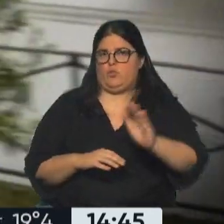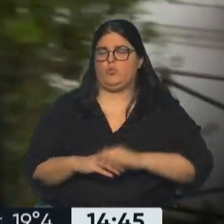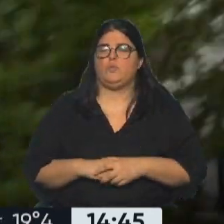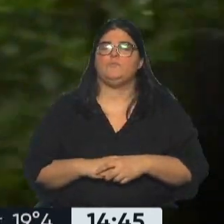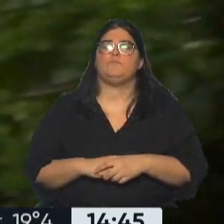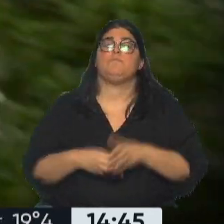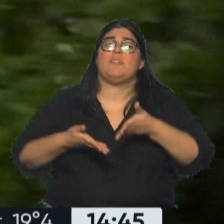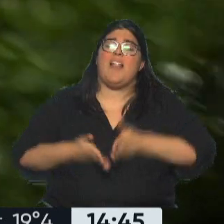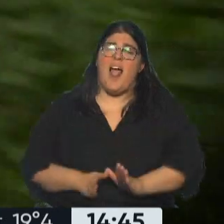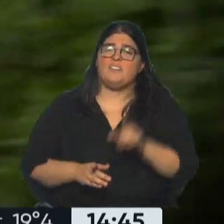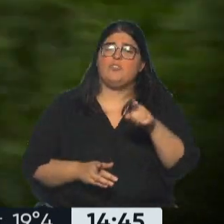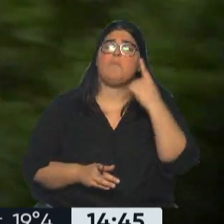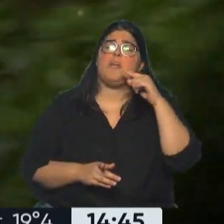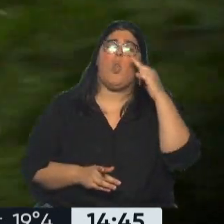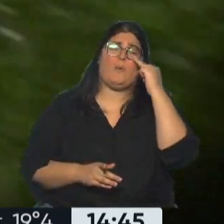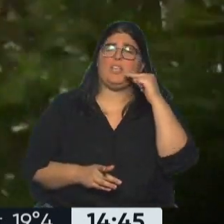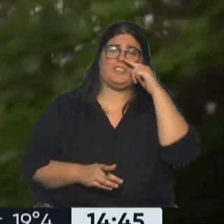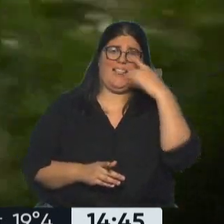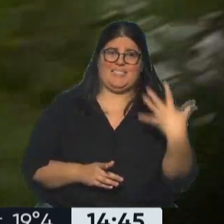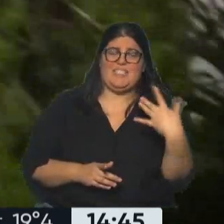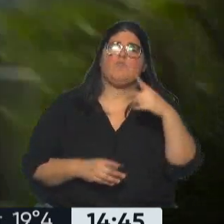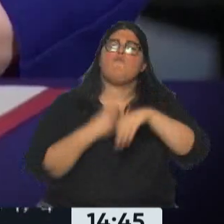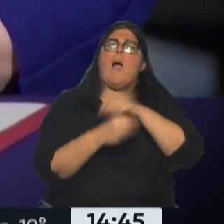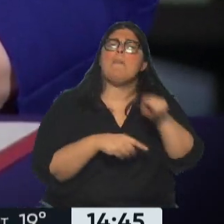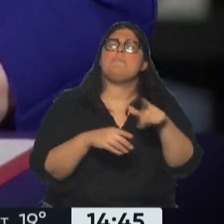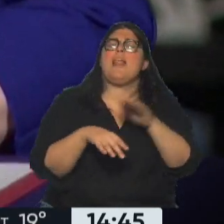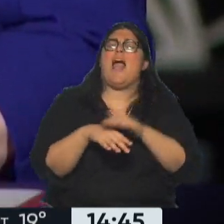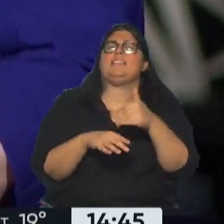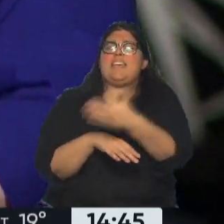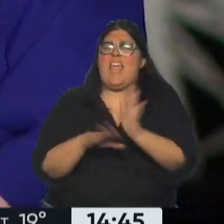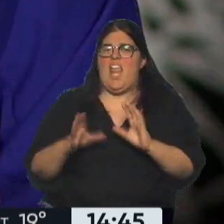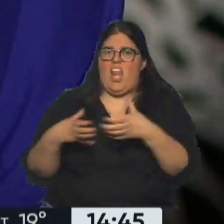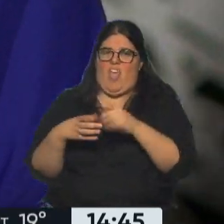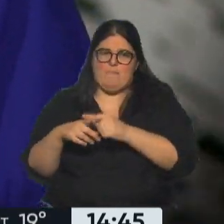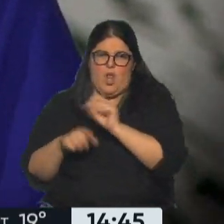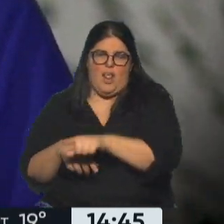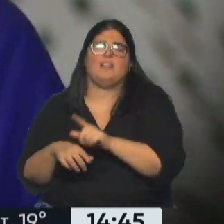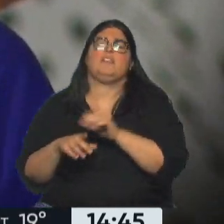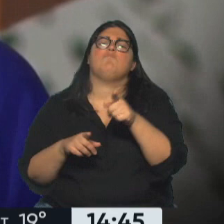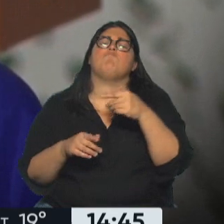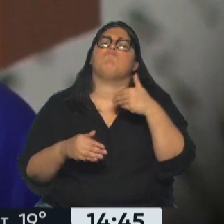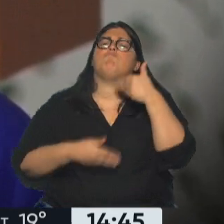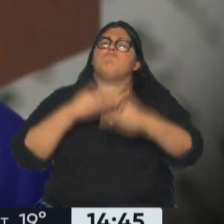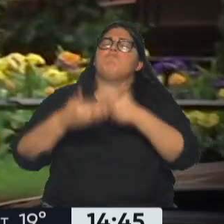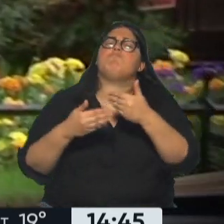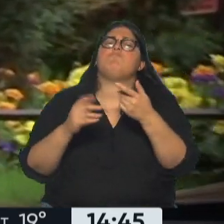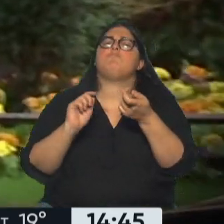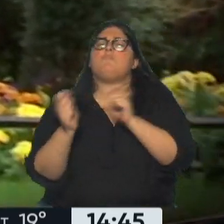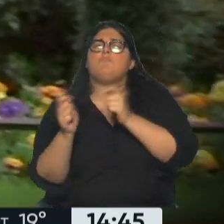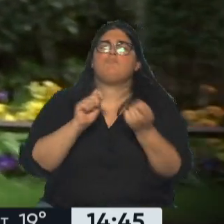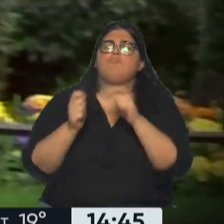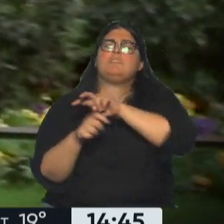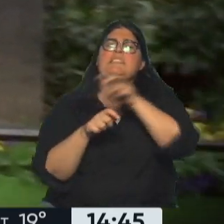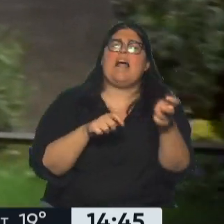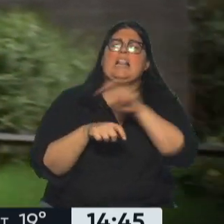Nacida en 1975 en una familia de izquierda, Elizabeth desarrolló un camino político ecléctico, saltando desde